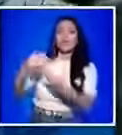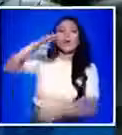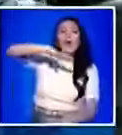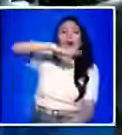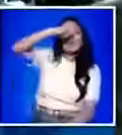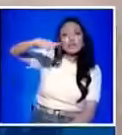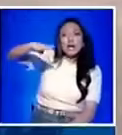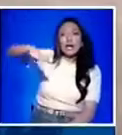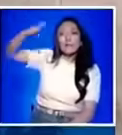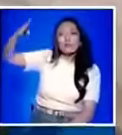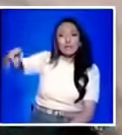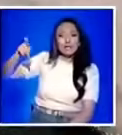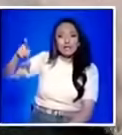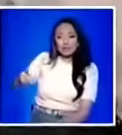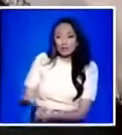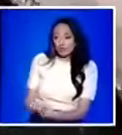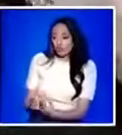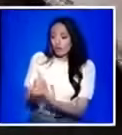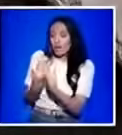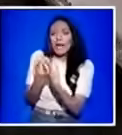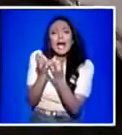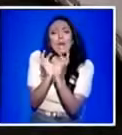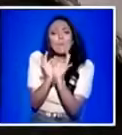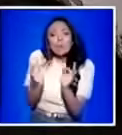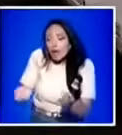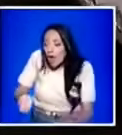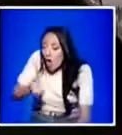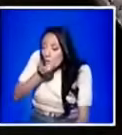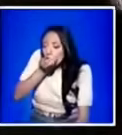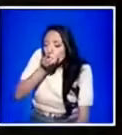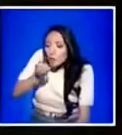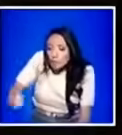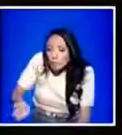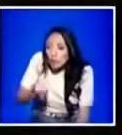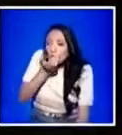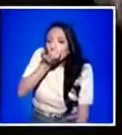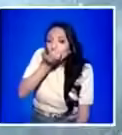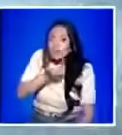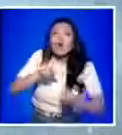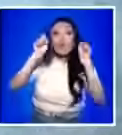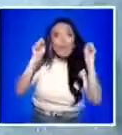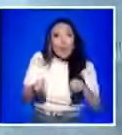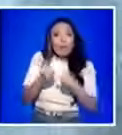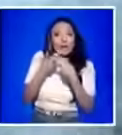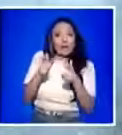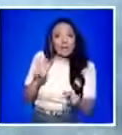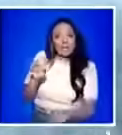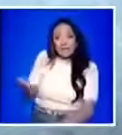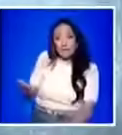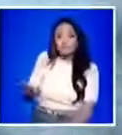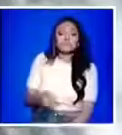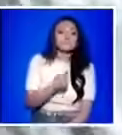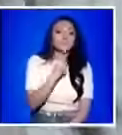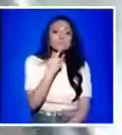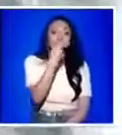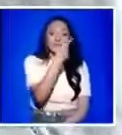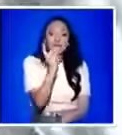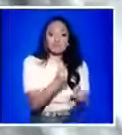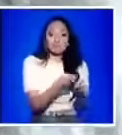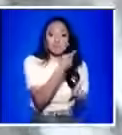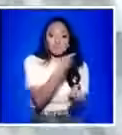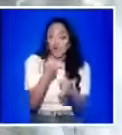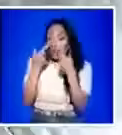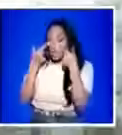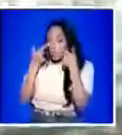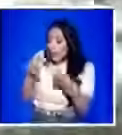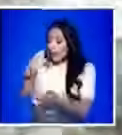Cerro Antizana. El agua es pura y se la puede tomar directamente de la fuente. Según especialistas, para conservar las